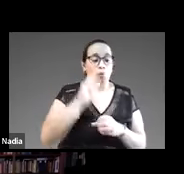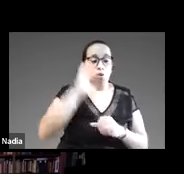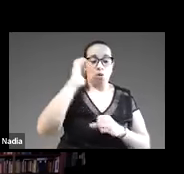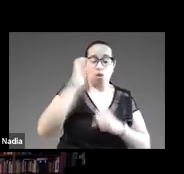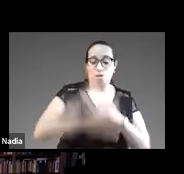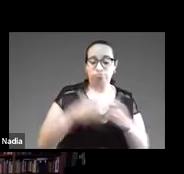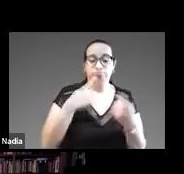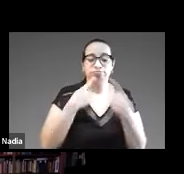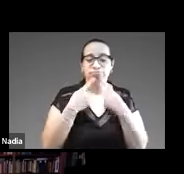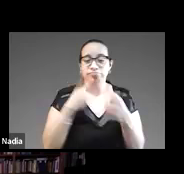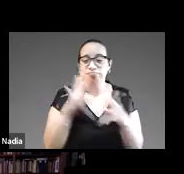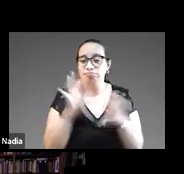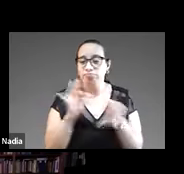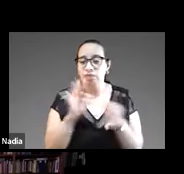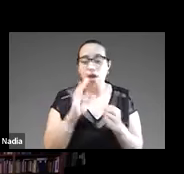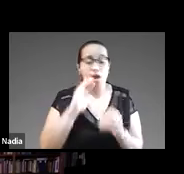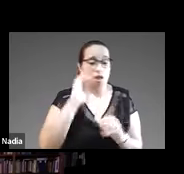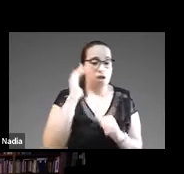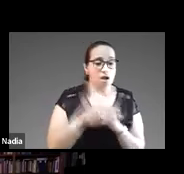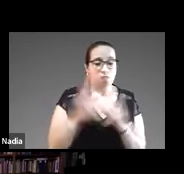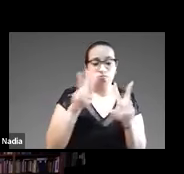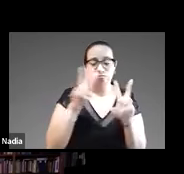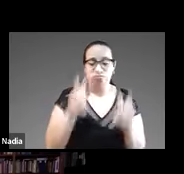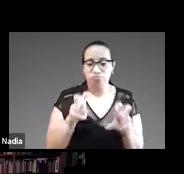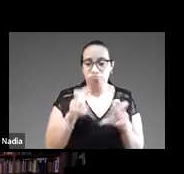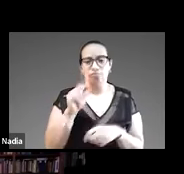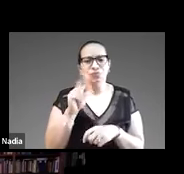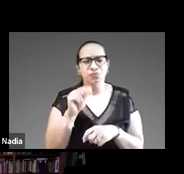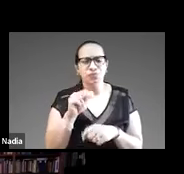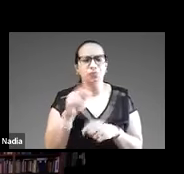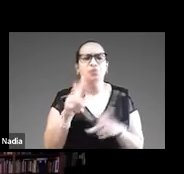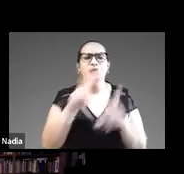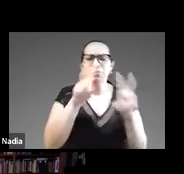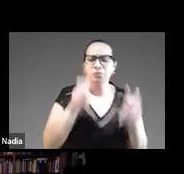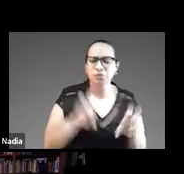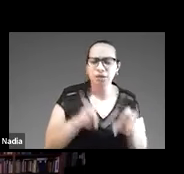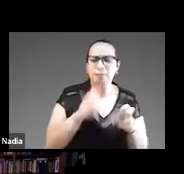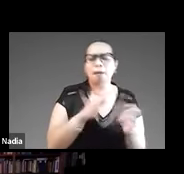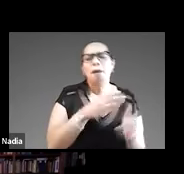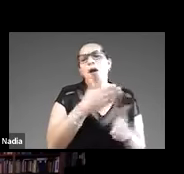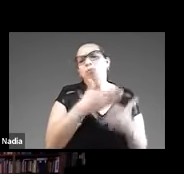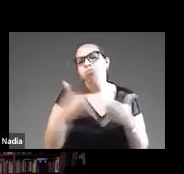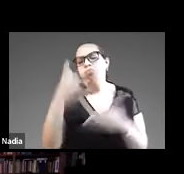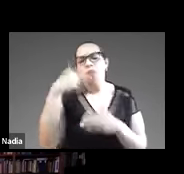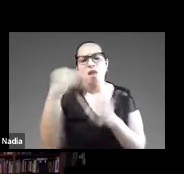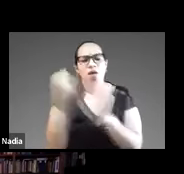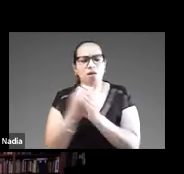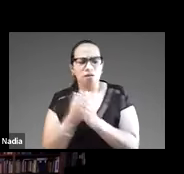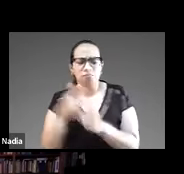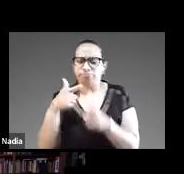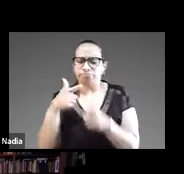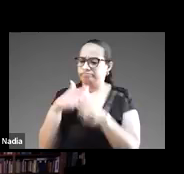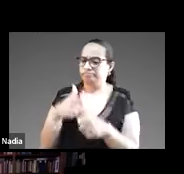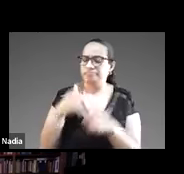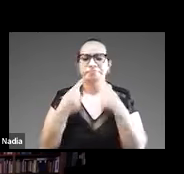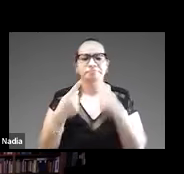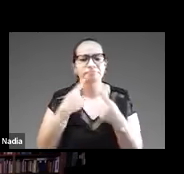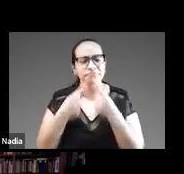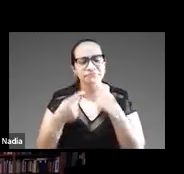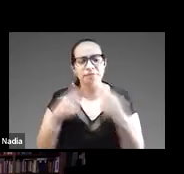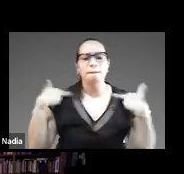charla no se cierran los temas. Las temáticas se llevan a las clases y el debate continúa en las clases y las maestras